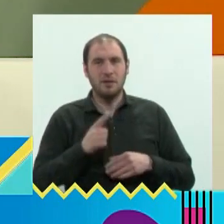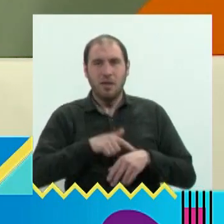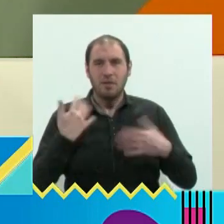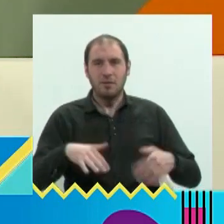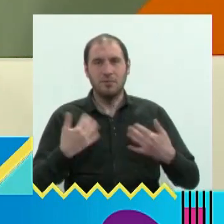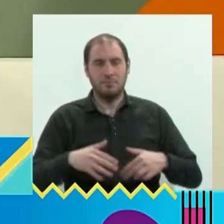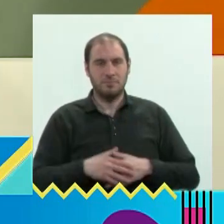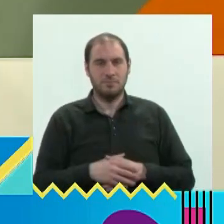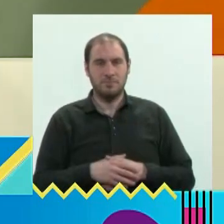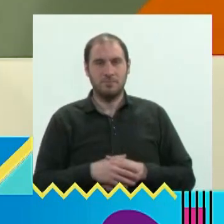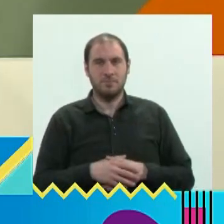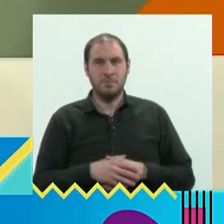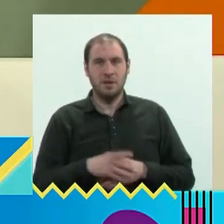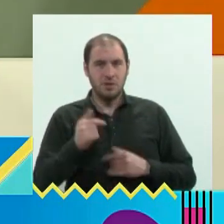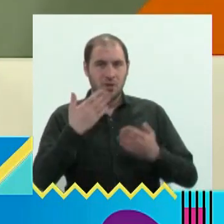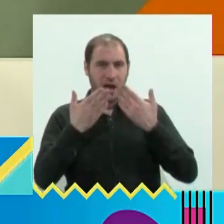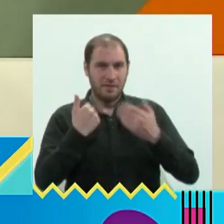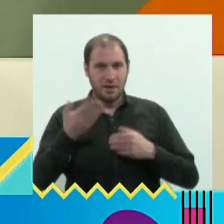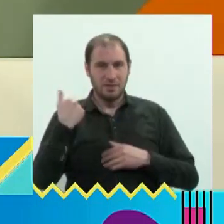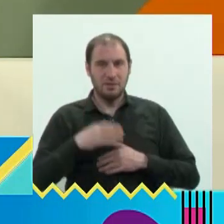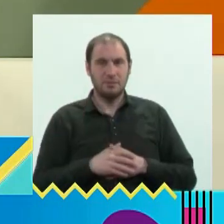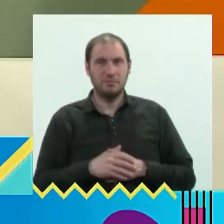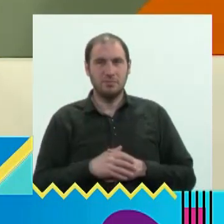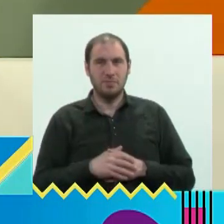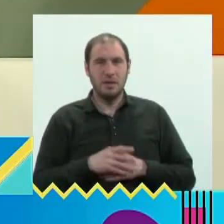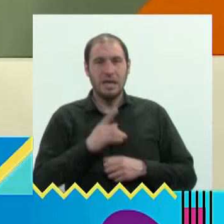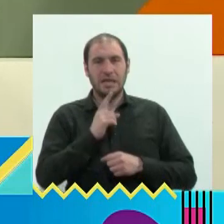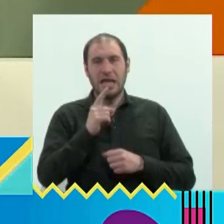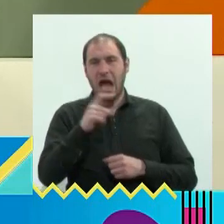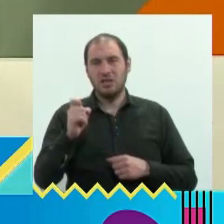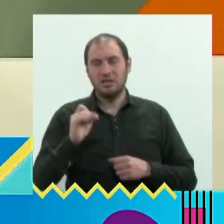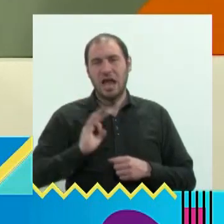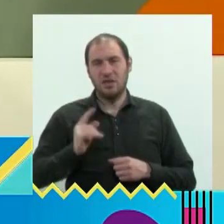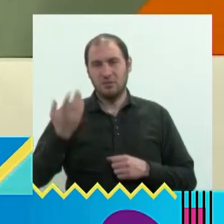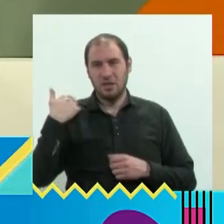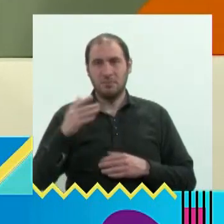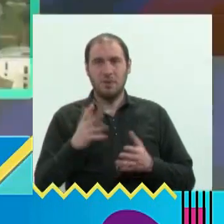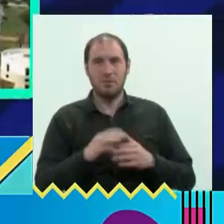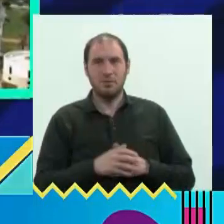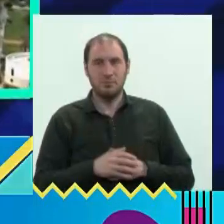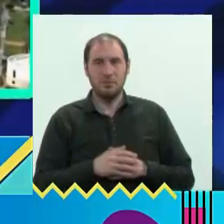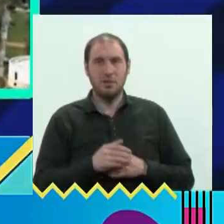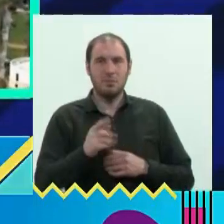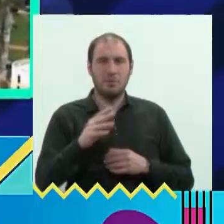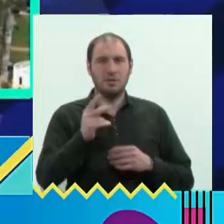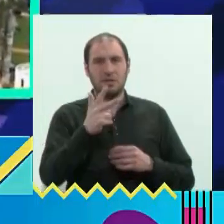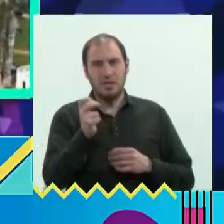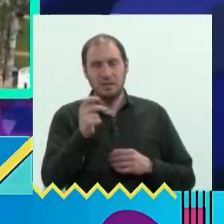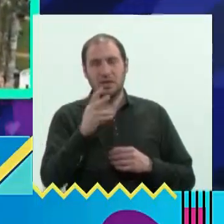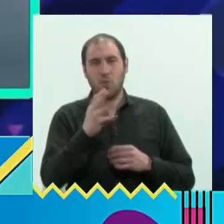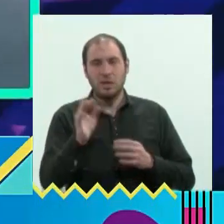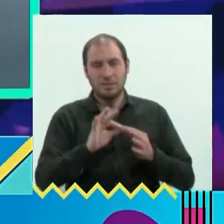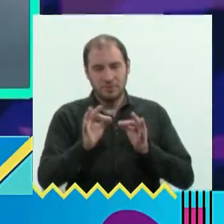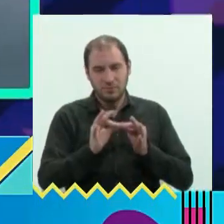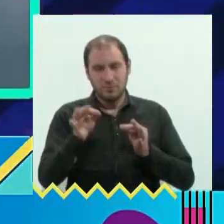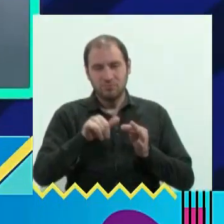acelerado. Y en mi charla yo comentaba que hace un siglo, más o menos, los hermanos Wright volaron 30 a 40 metros en un avioncito casi